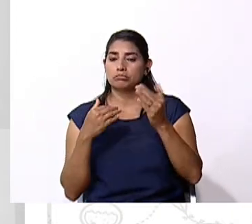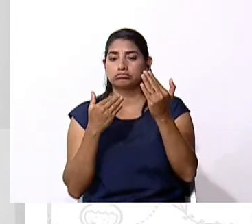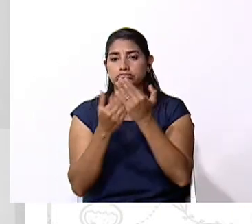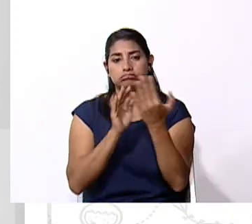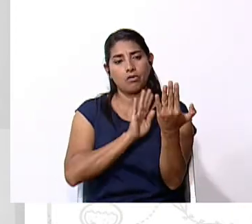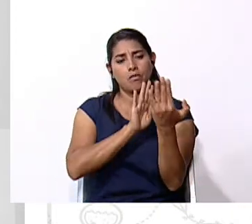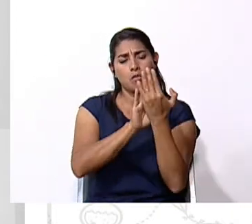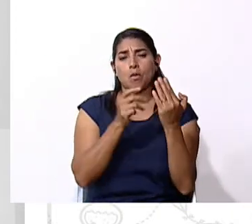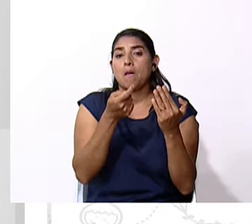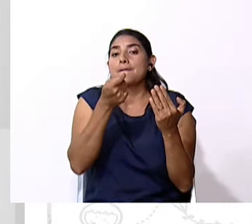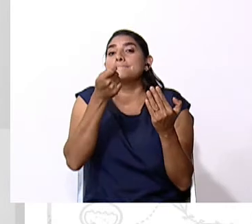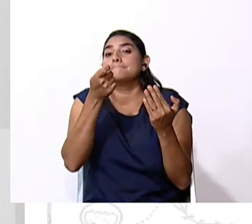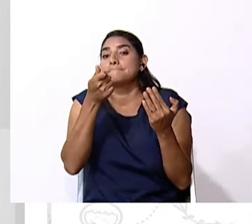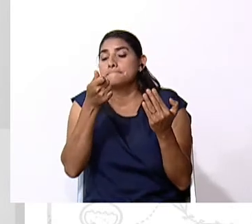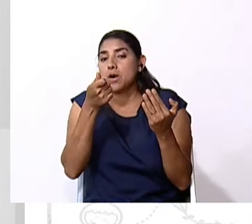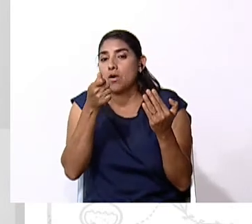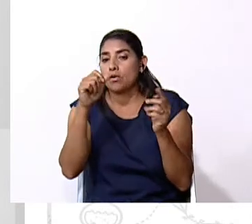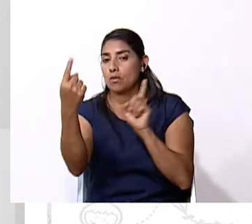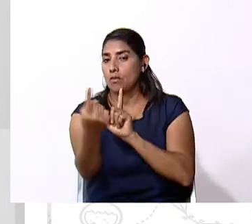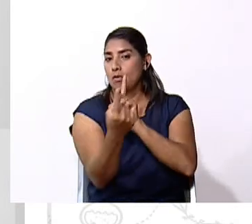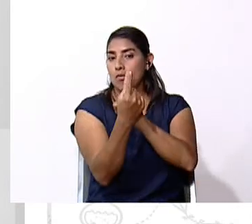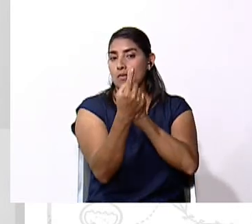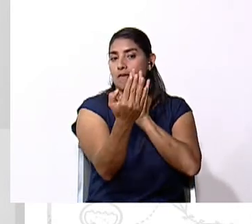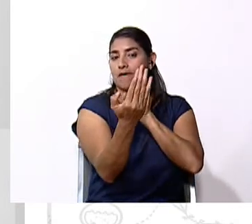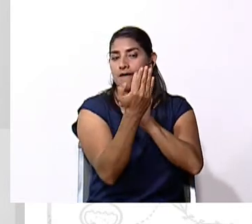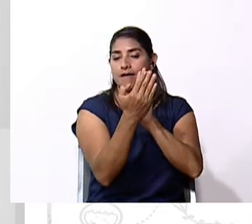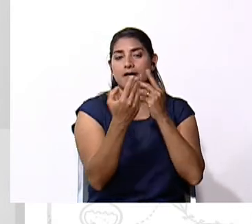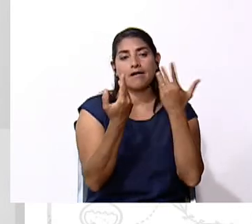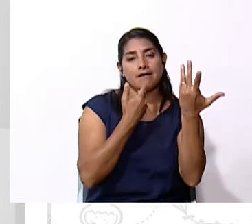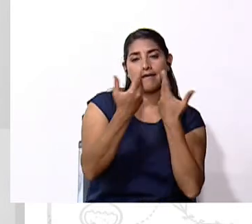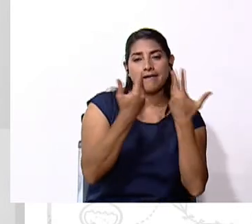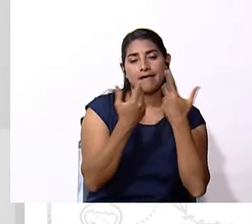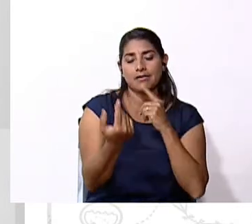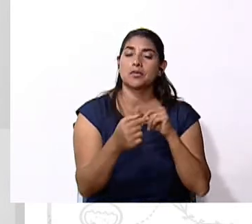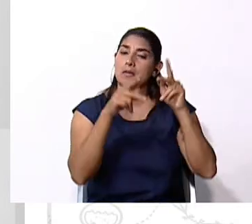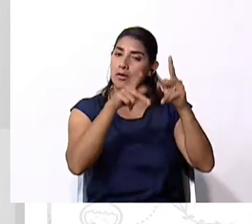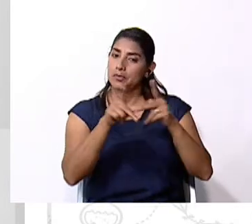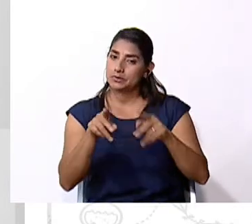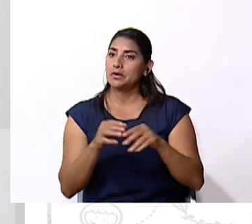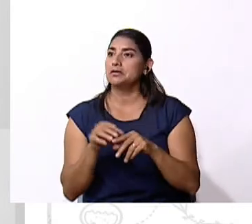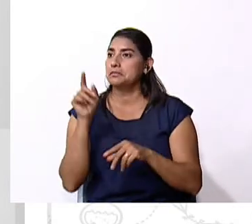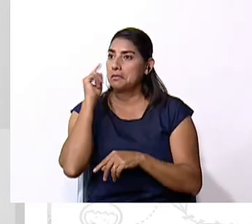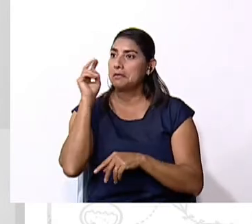llevan poco físicamente esa conexión cara a cara.